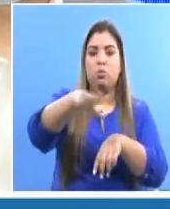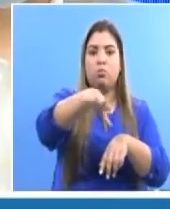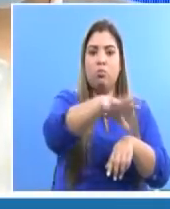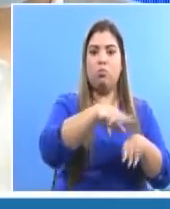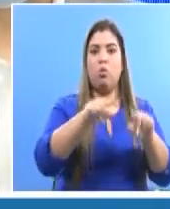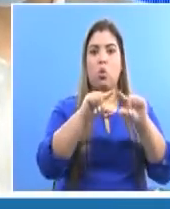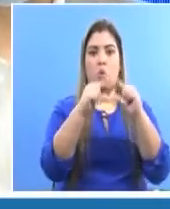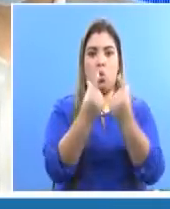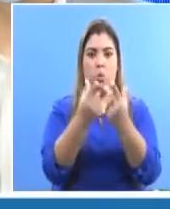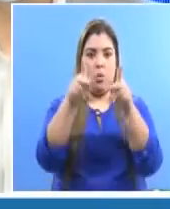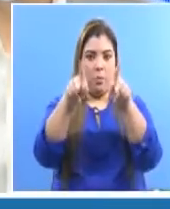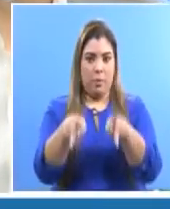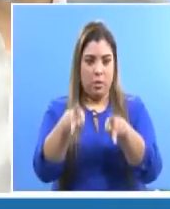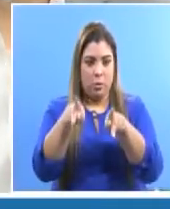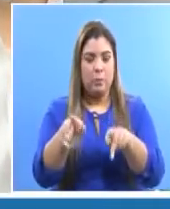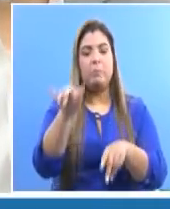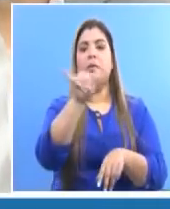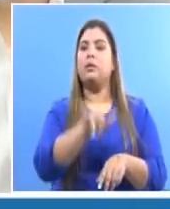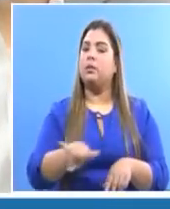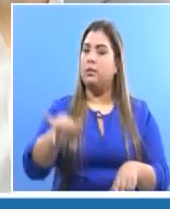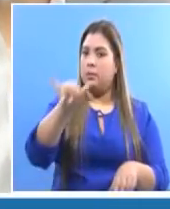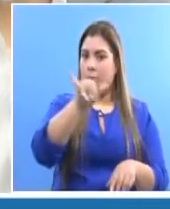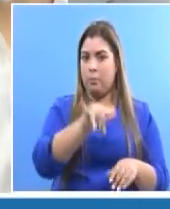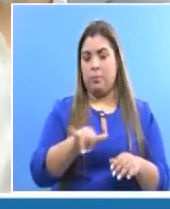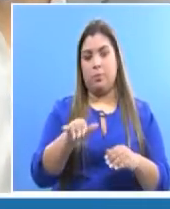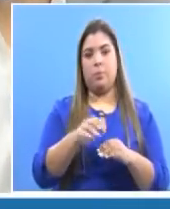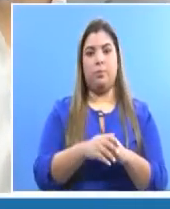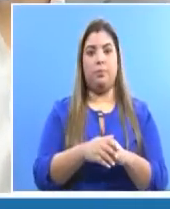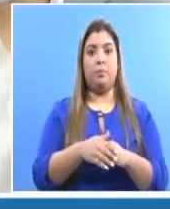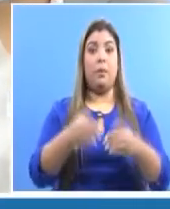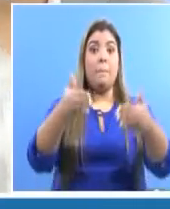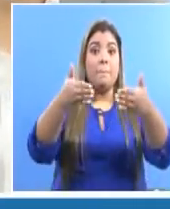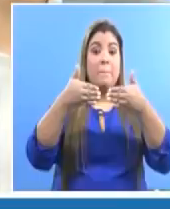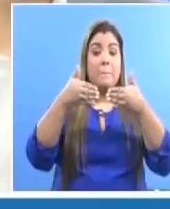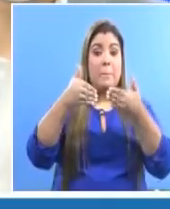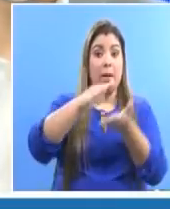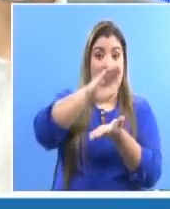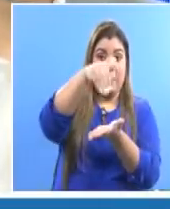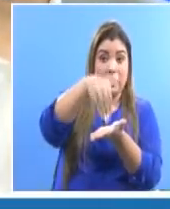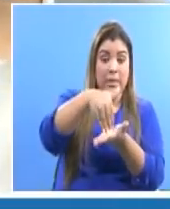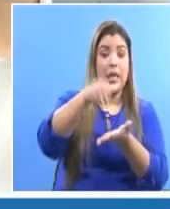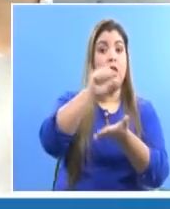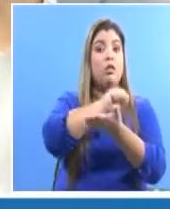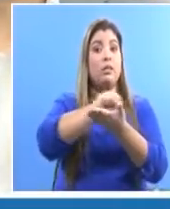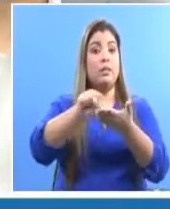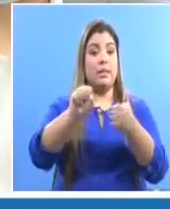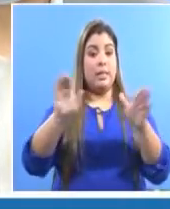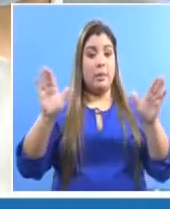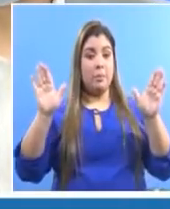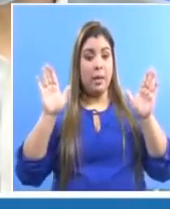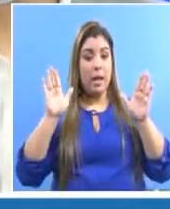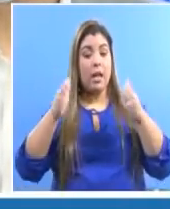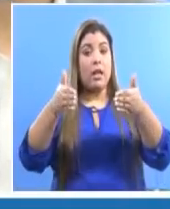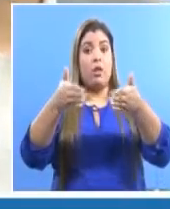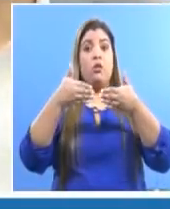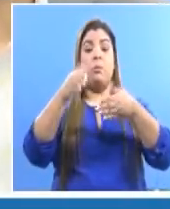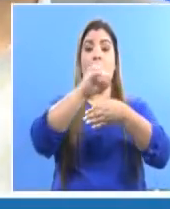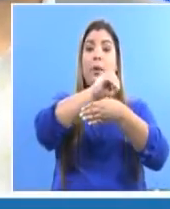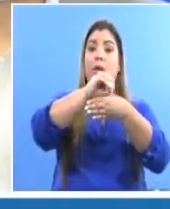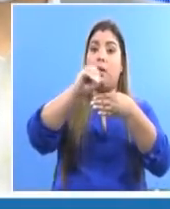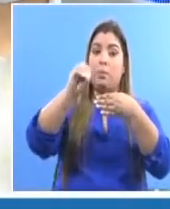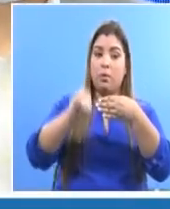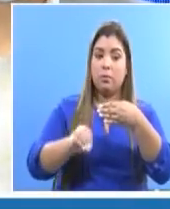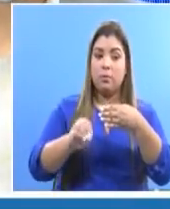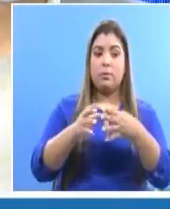Nuevamente el patrón es un poco el mismo, sobre todo en la región de Panamá Metro, San Miguelito, Panamá Oeste